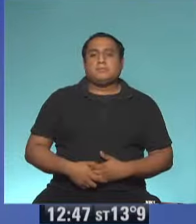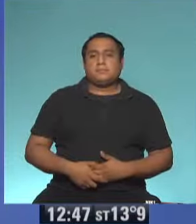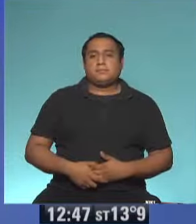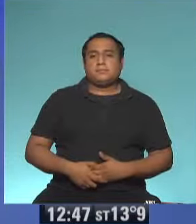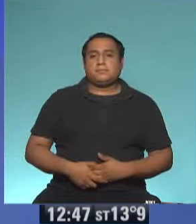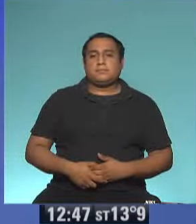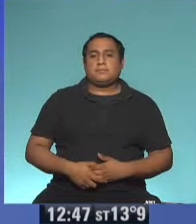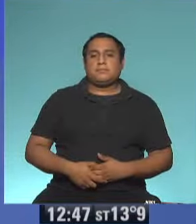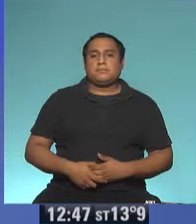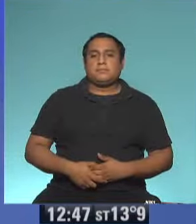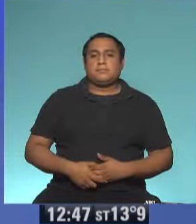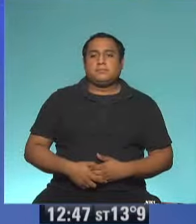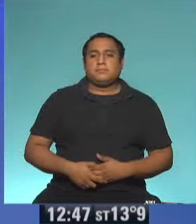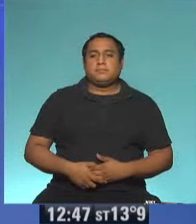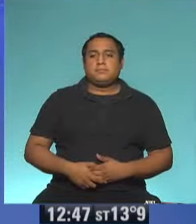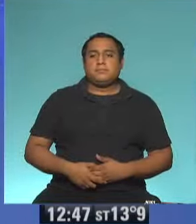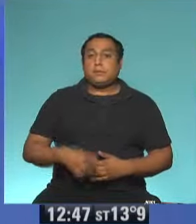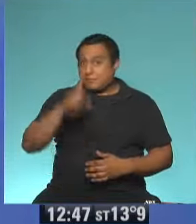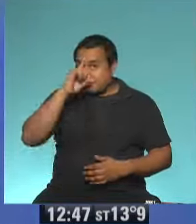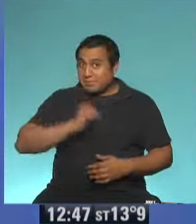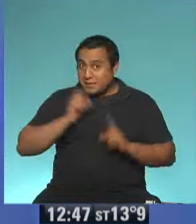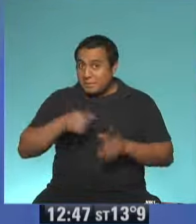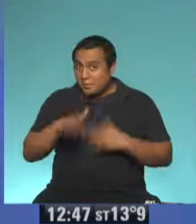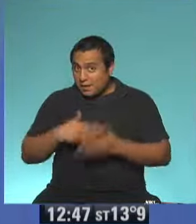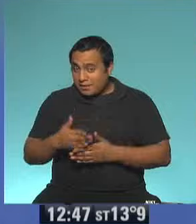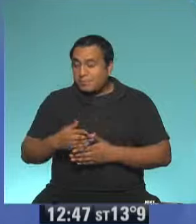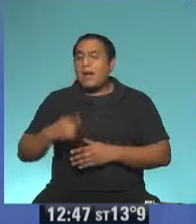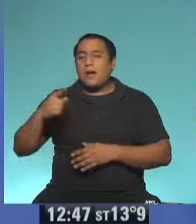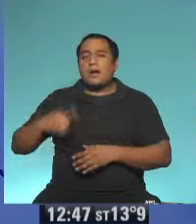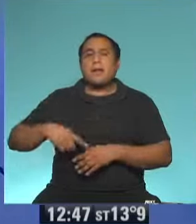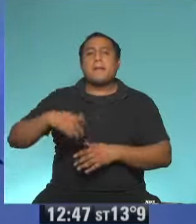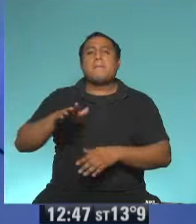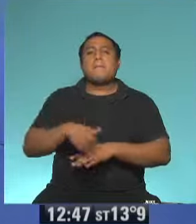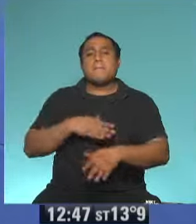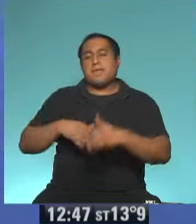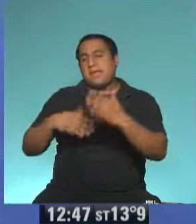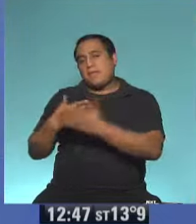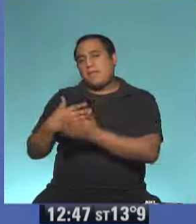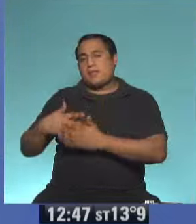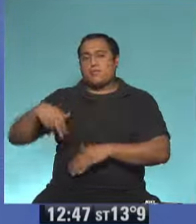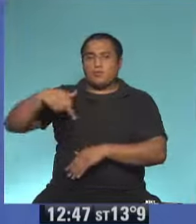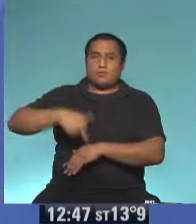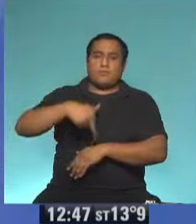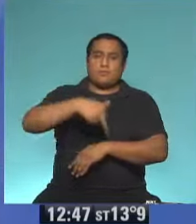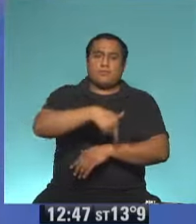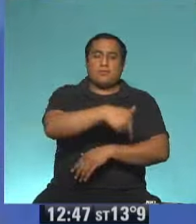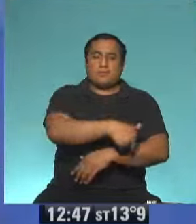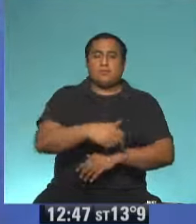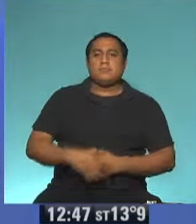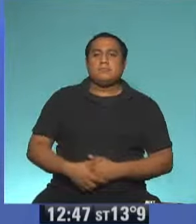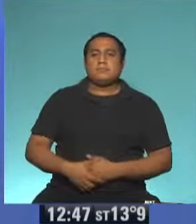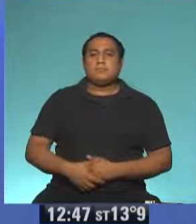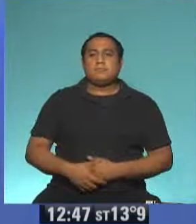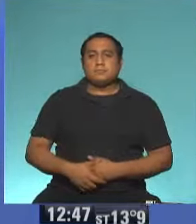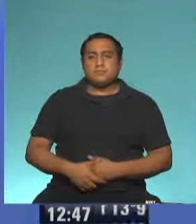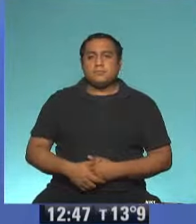jugar? Vamos, en el espacio con un solo pie, pie derecho. En el espacio que tengo me pongo a jugar con Caro y con